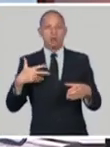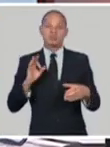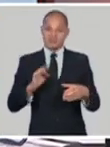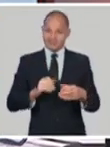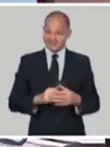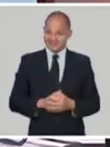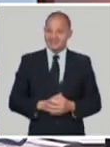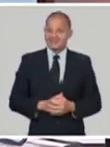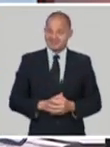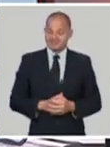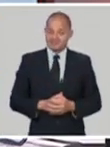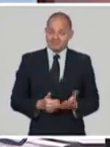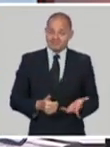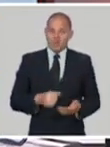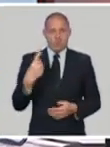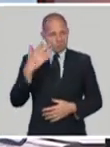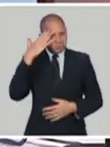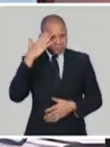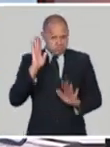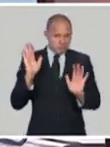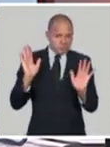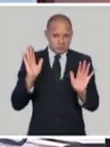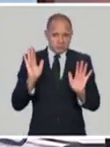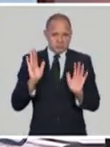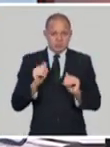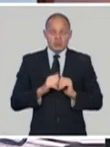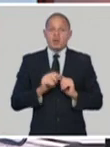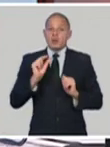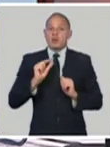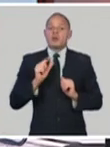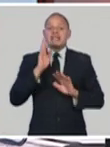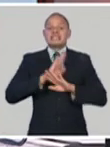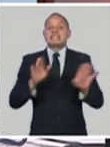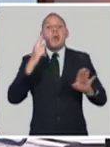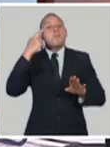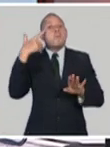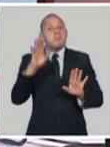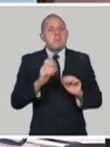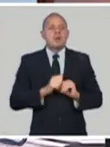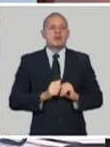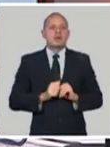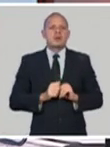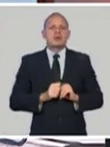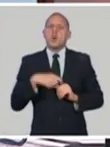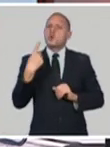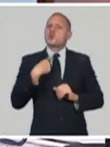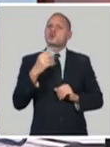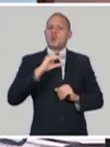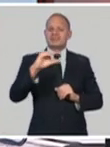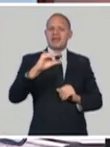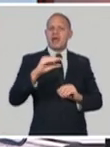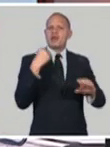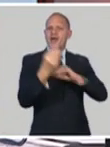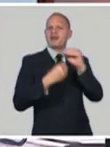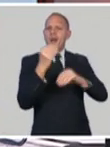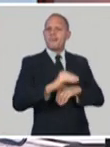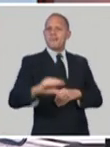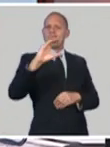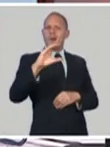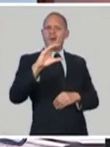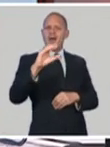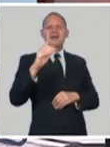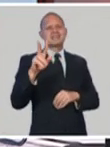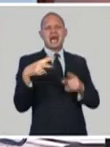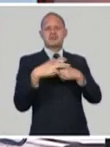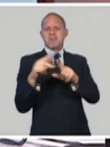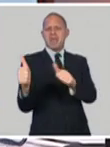insatisfacciones que nosotros estamos conscientes que la propia reforma de salario nos resolvió en el punto de partida. Hay otro elemento,